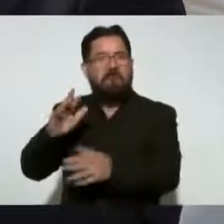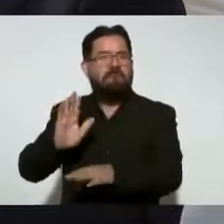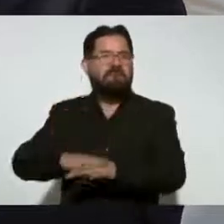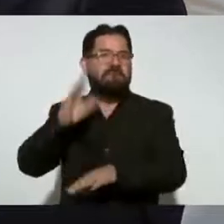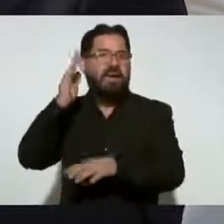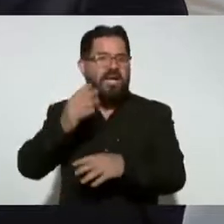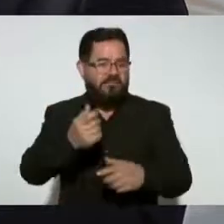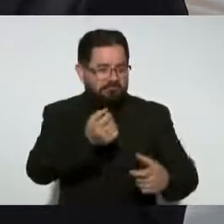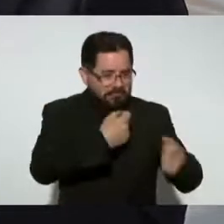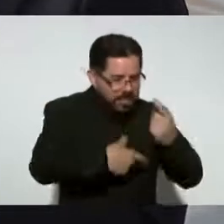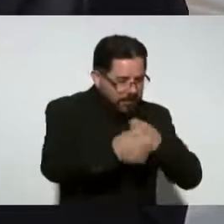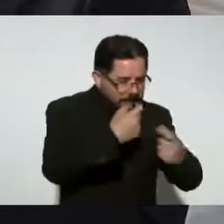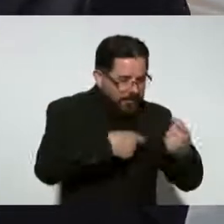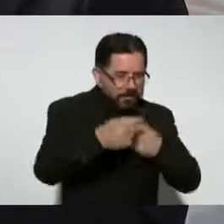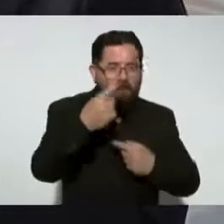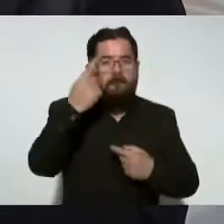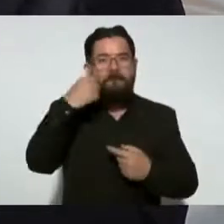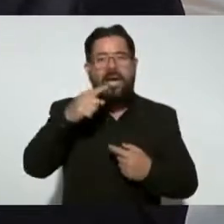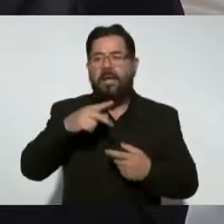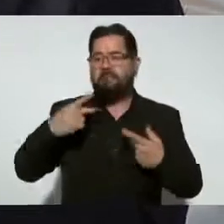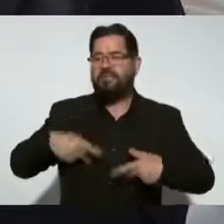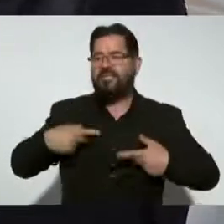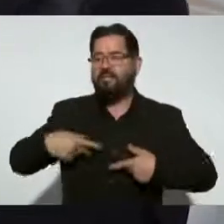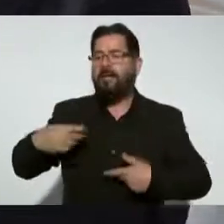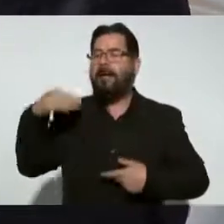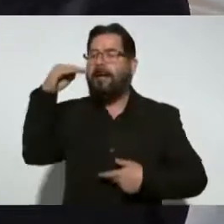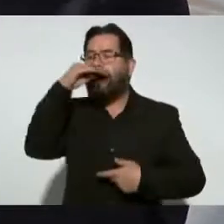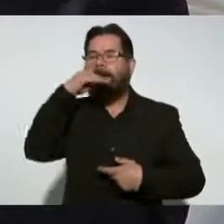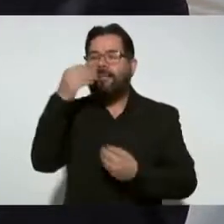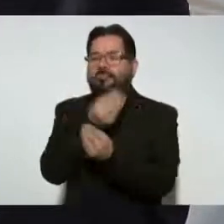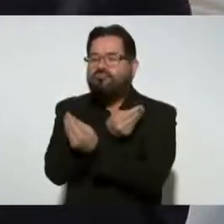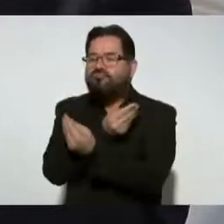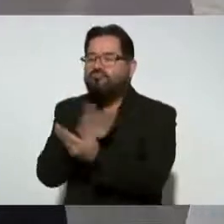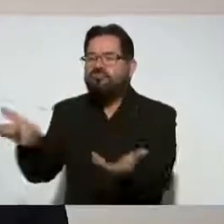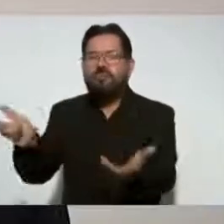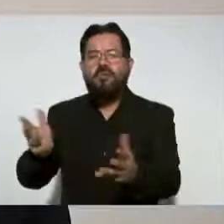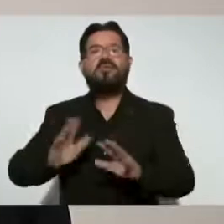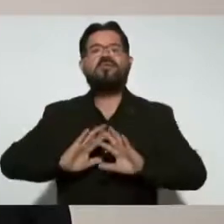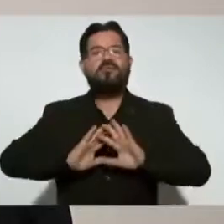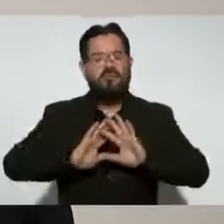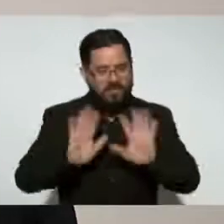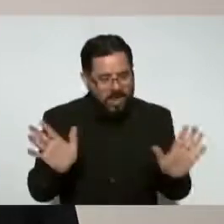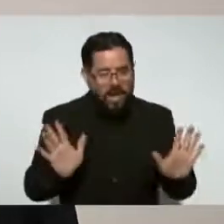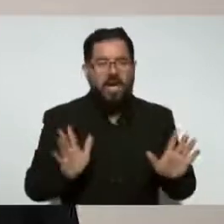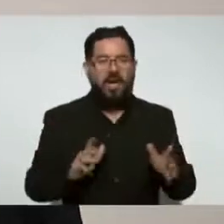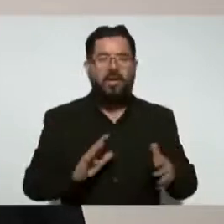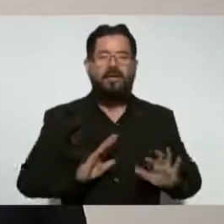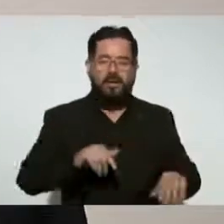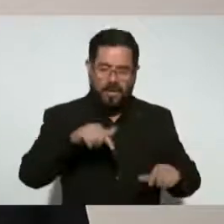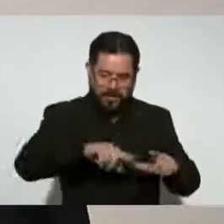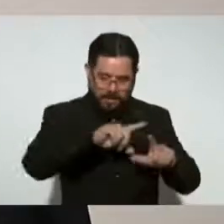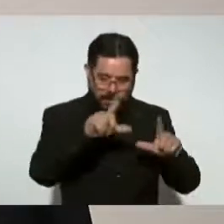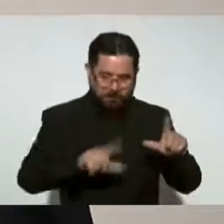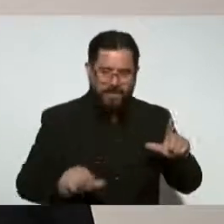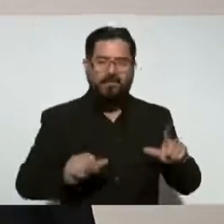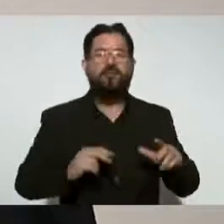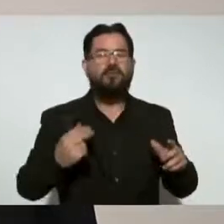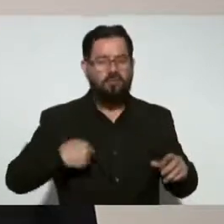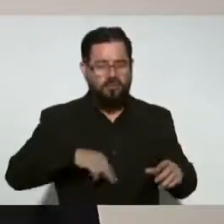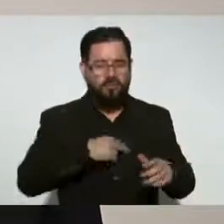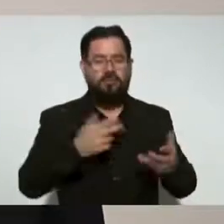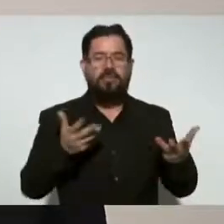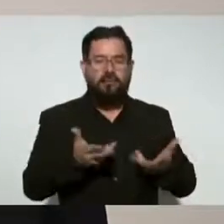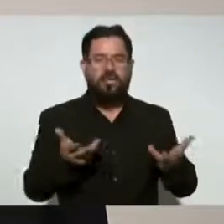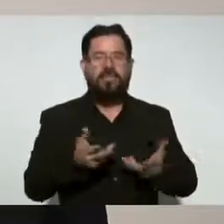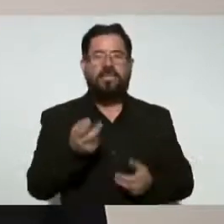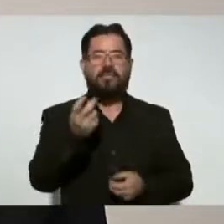gratuita los medicamentos. Ya lo estamos haciendo en el país y se va